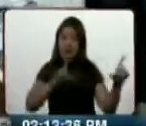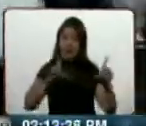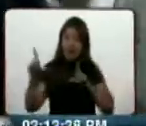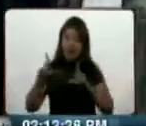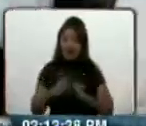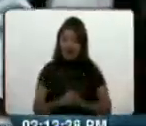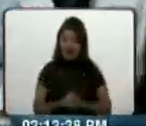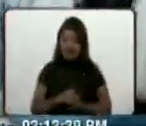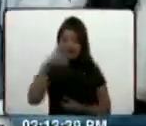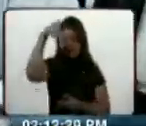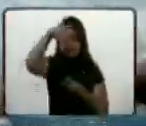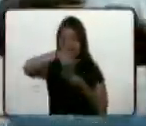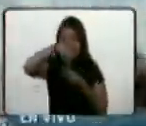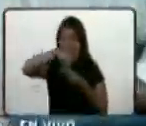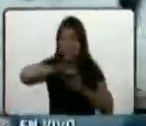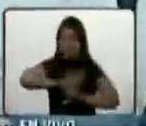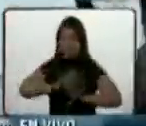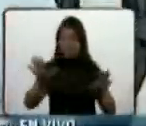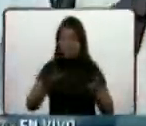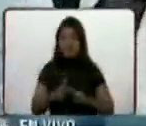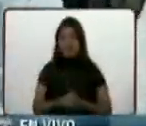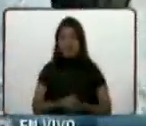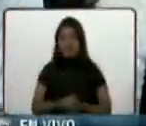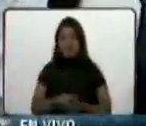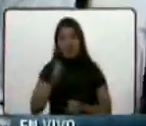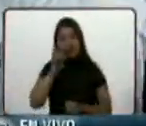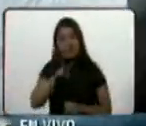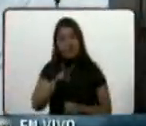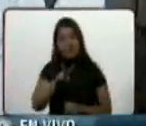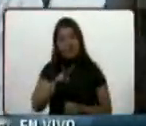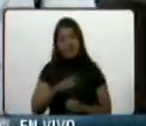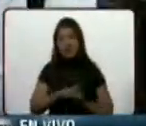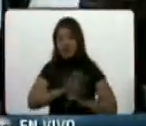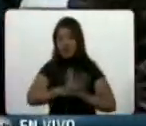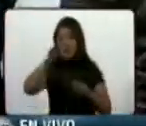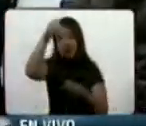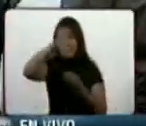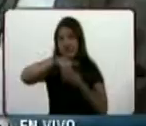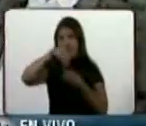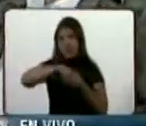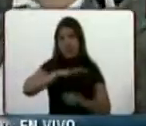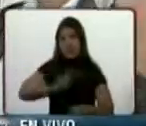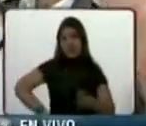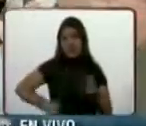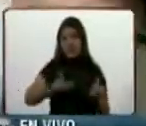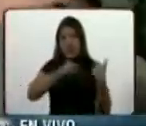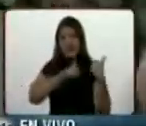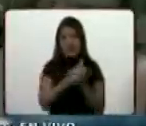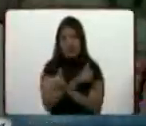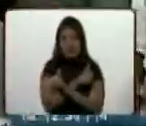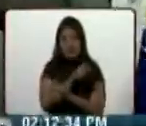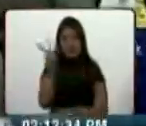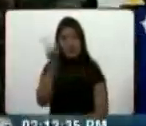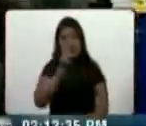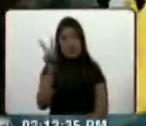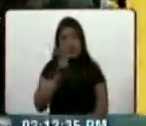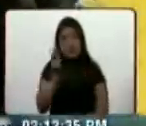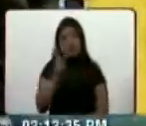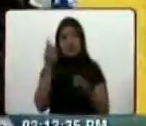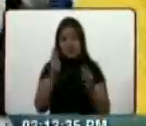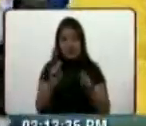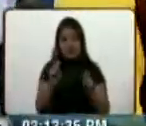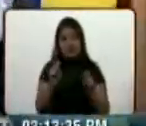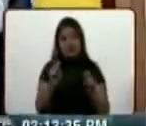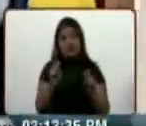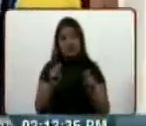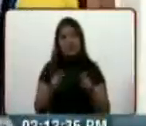ejerció su derecho a voto. Vemos aquí, ya votó Nicolás Maduro, presidente encargado de la República Bolivariana de Venezuela. Se tiene previsto realizar